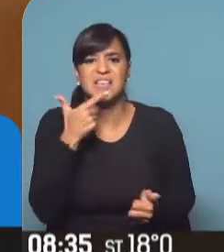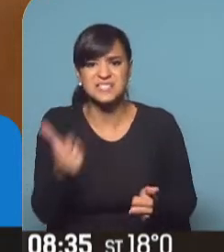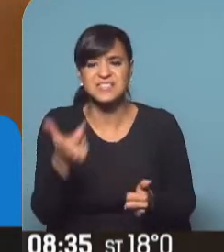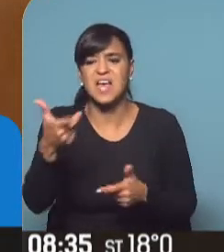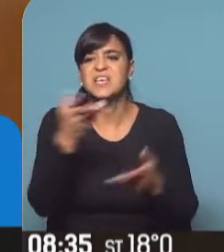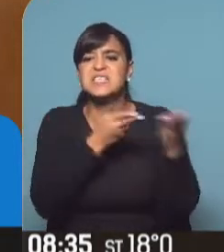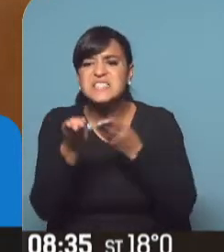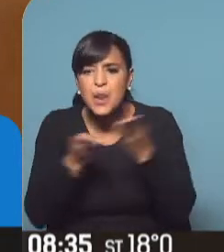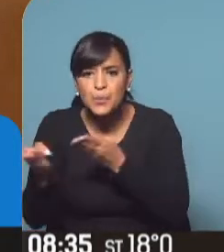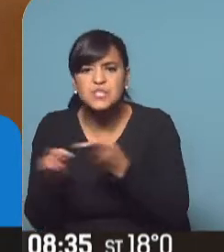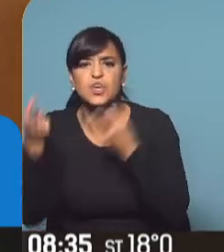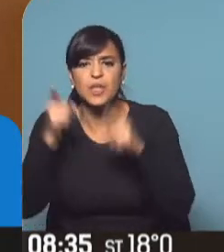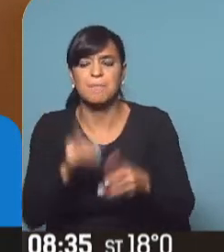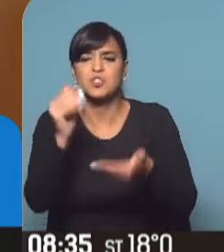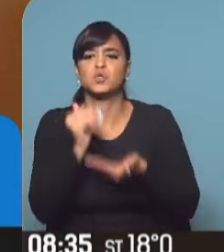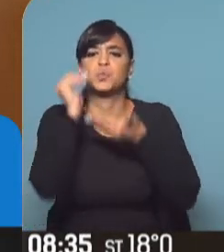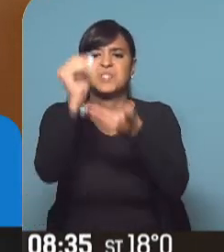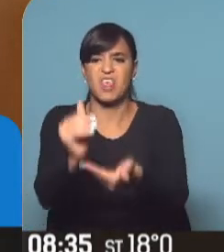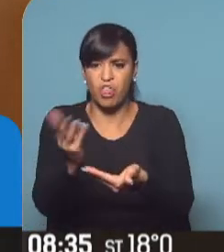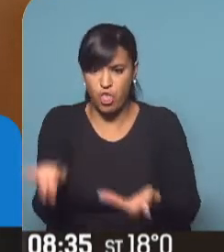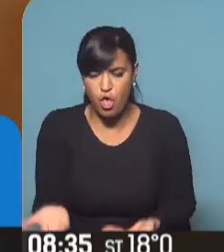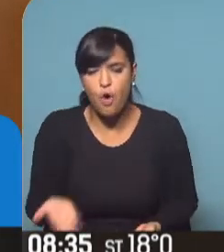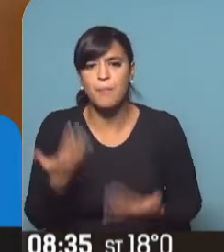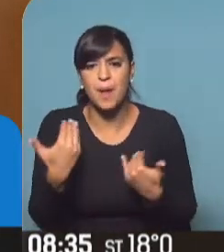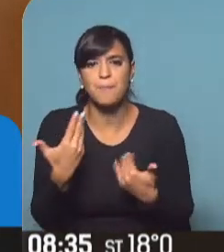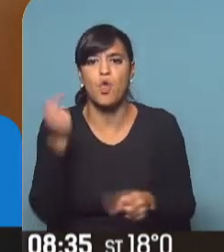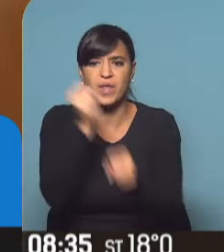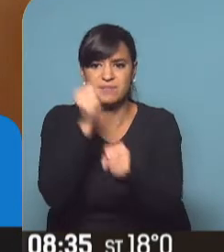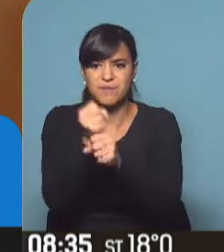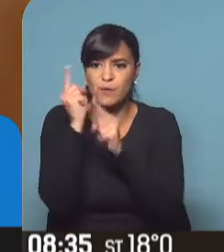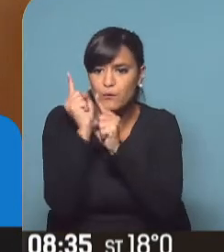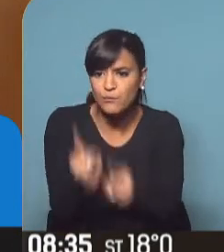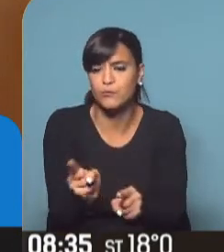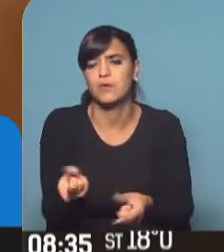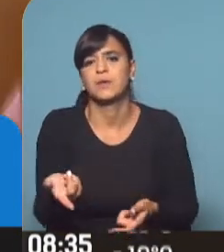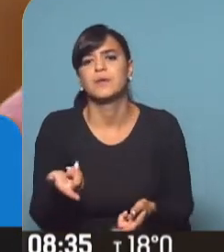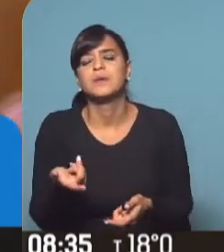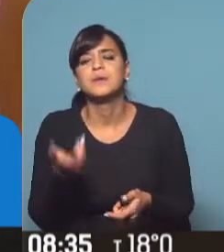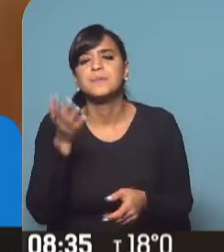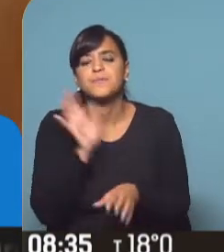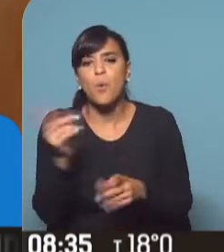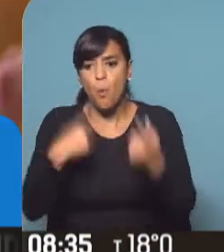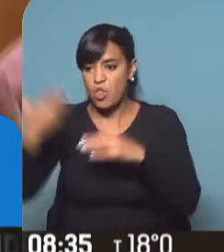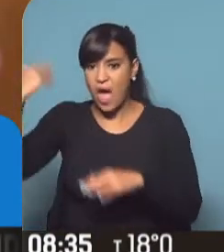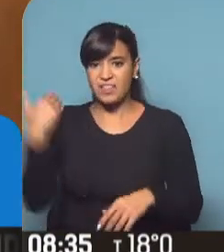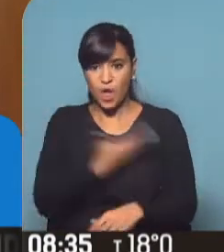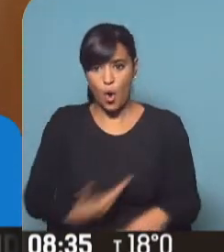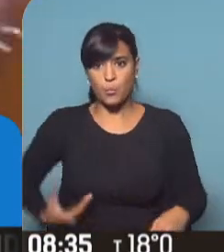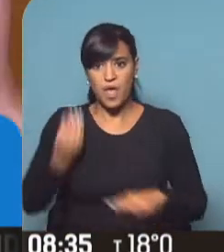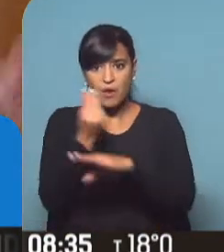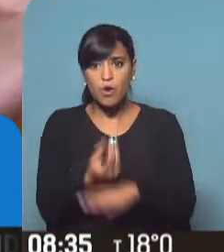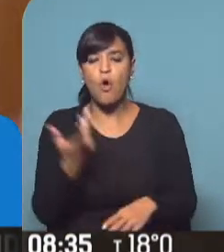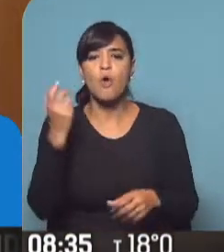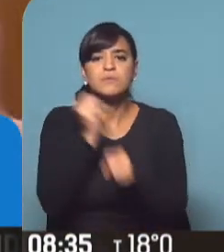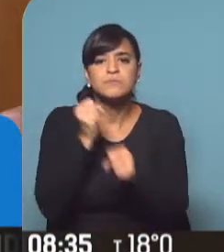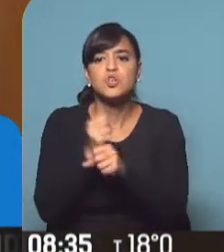servicios también subsidiados para poder mantener las fuentes de empleo él cuando hemos sido gobierno hemos priorizado las obras